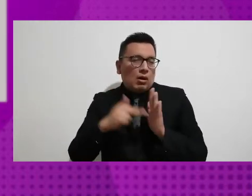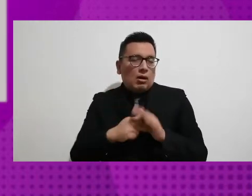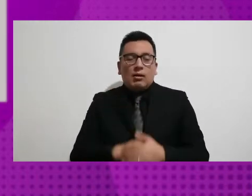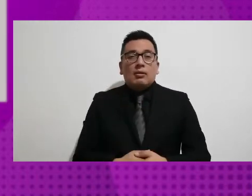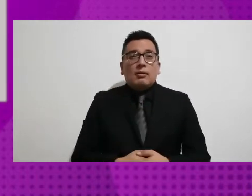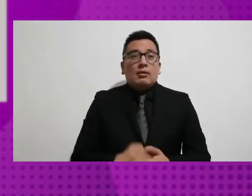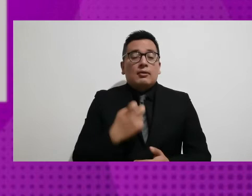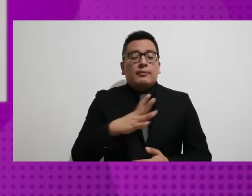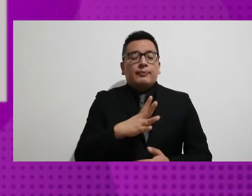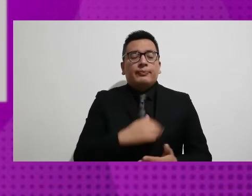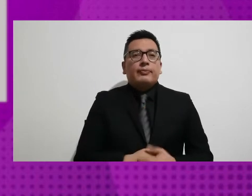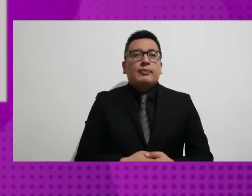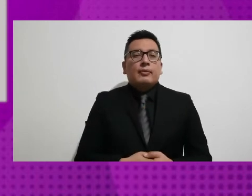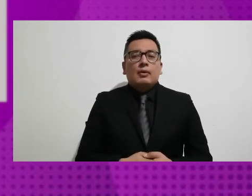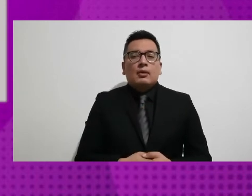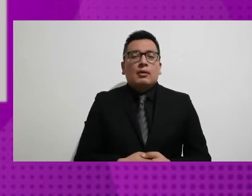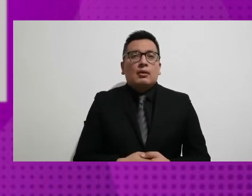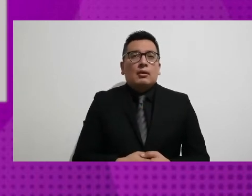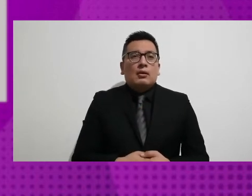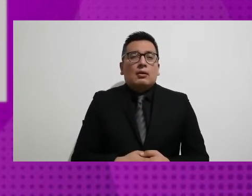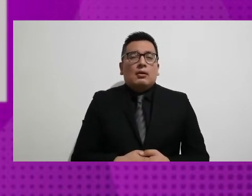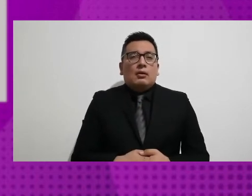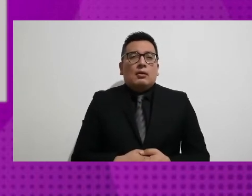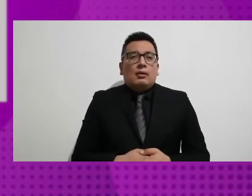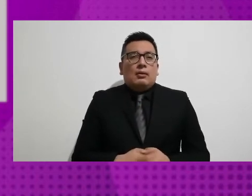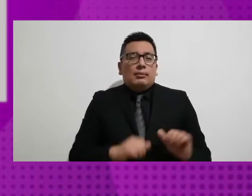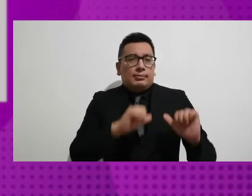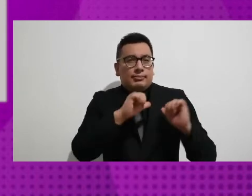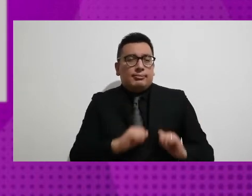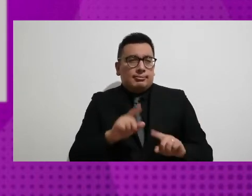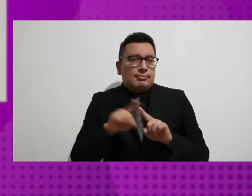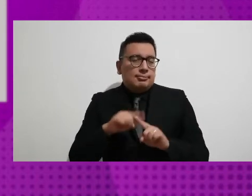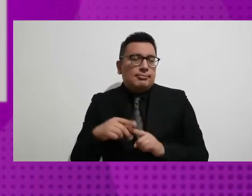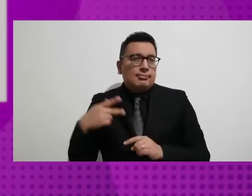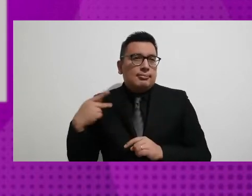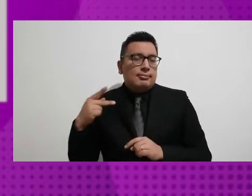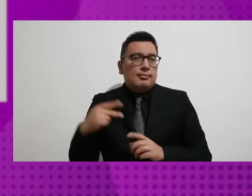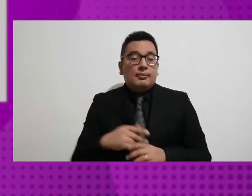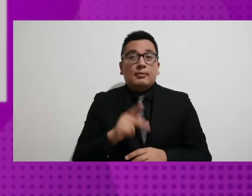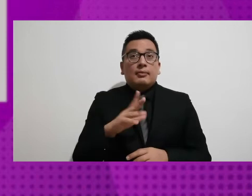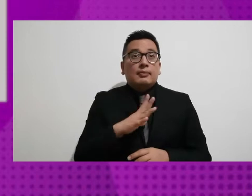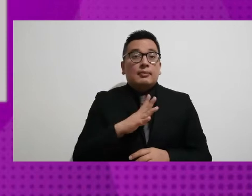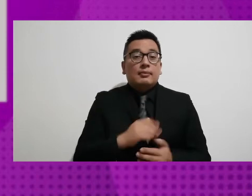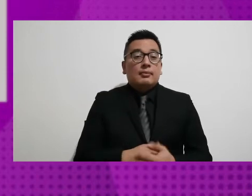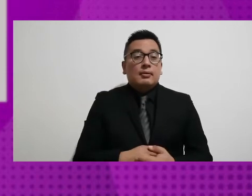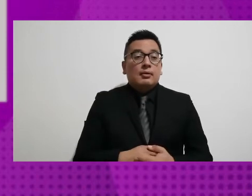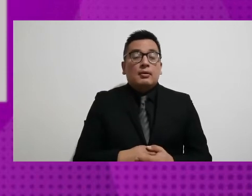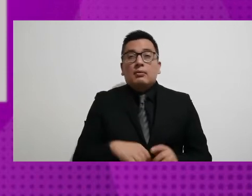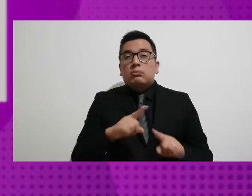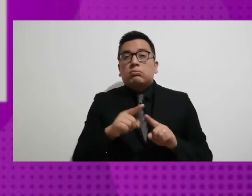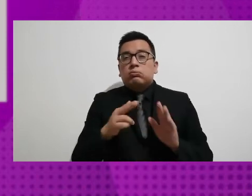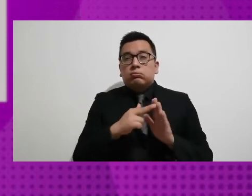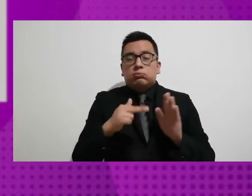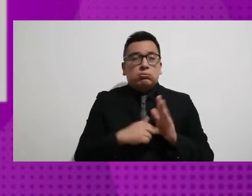entidades federativas, quedando en cierta medida limitada solo en aquellos ámbitos en que la Federación